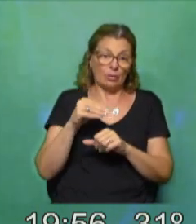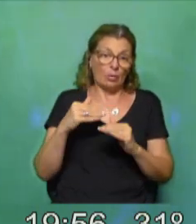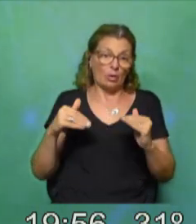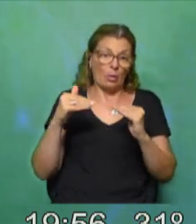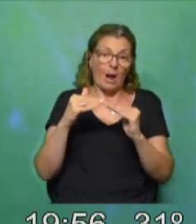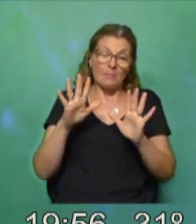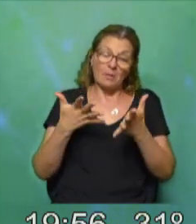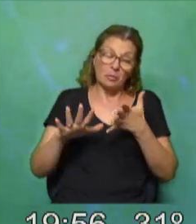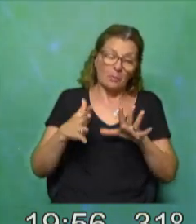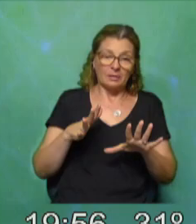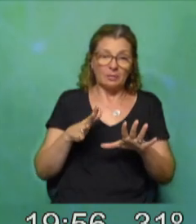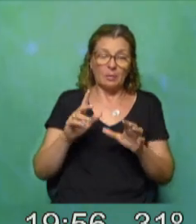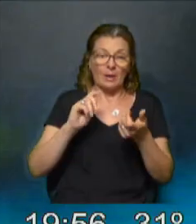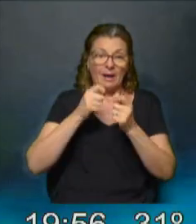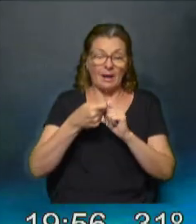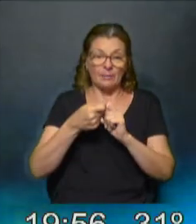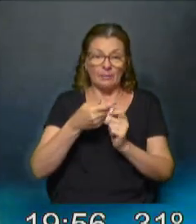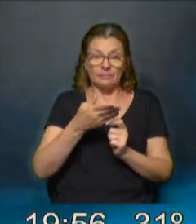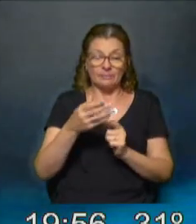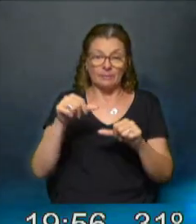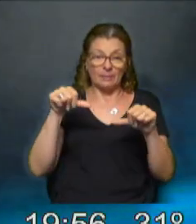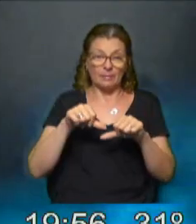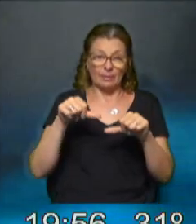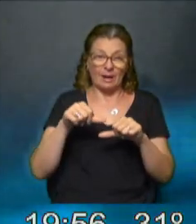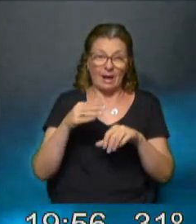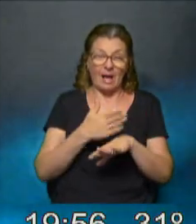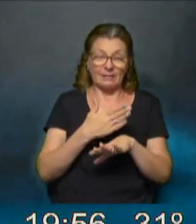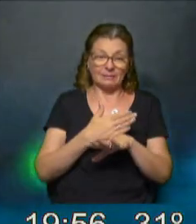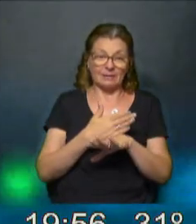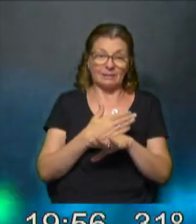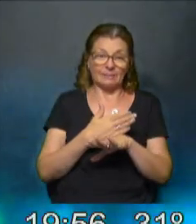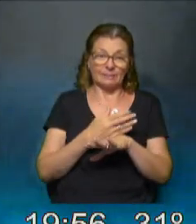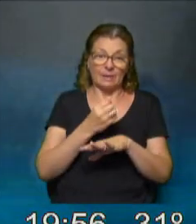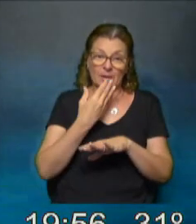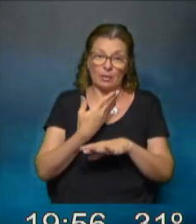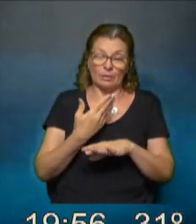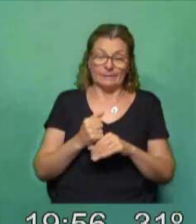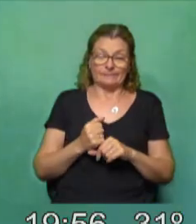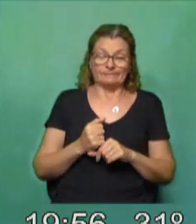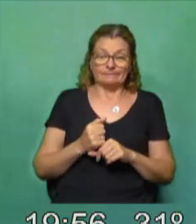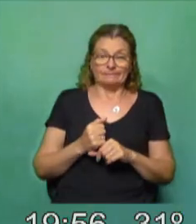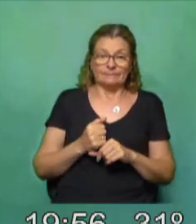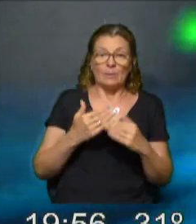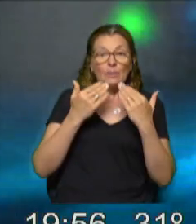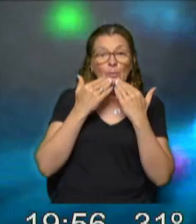igual porque ha cambar más antes de que eventualmente mejore bien muchas gracias Germán